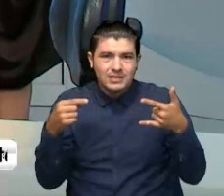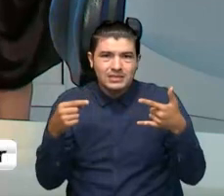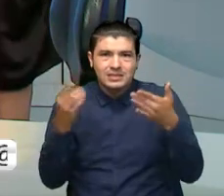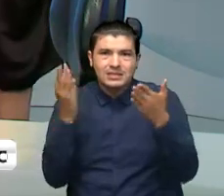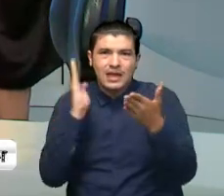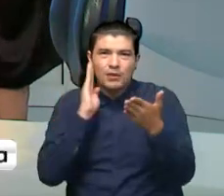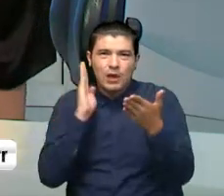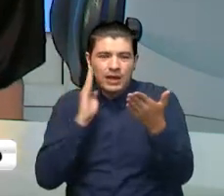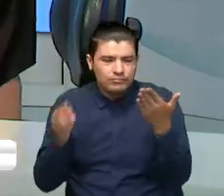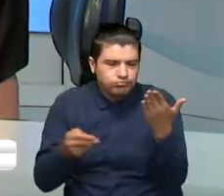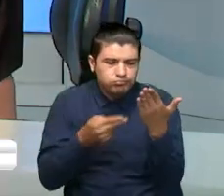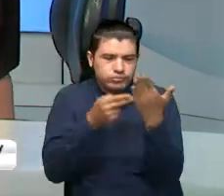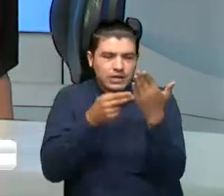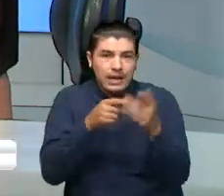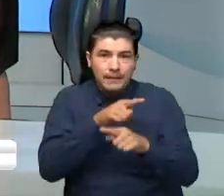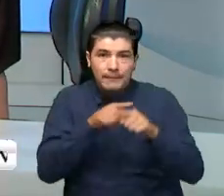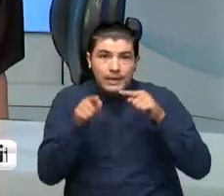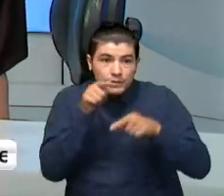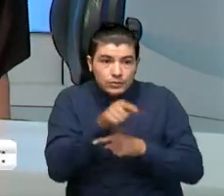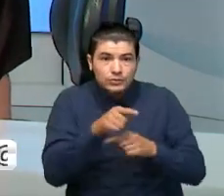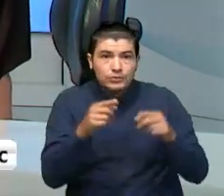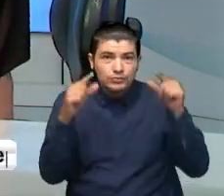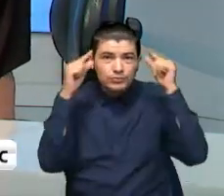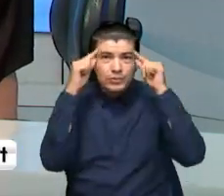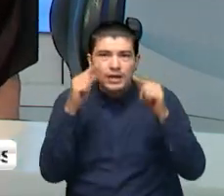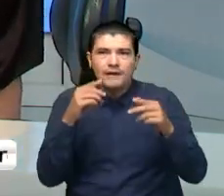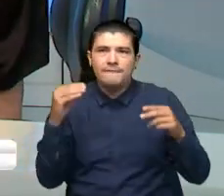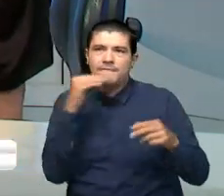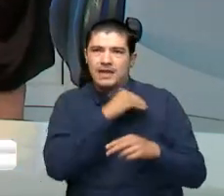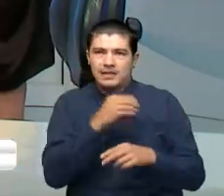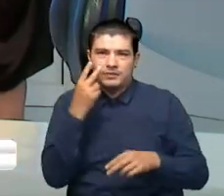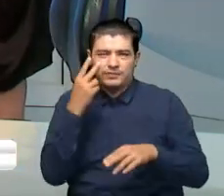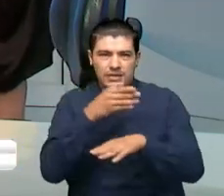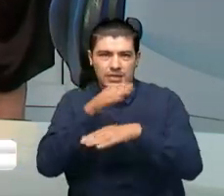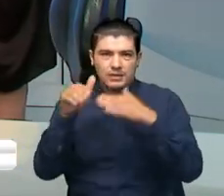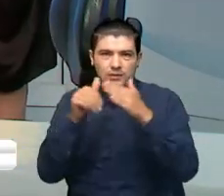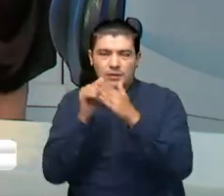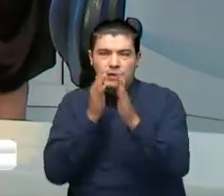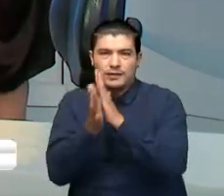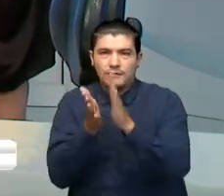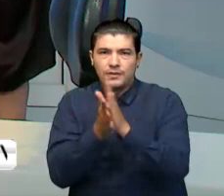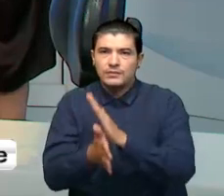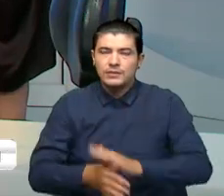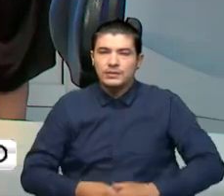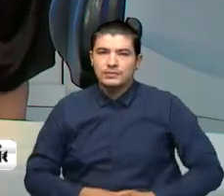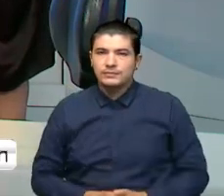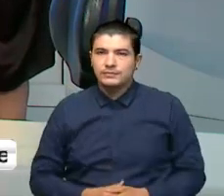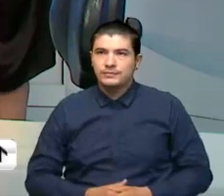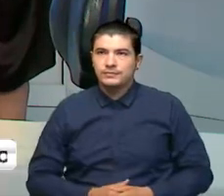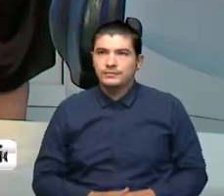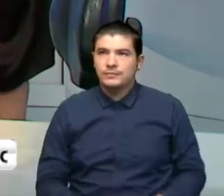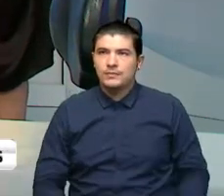Nuestro compañero Luis Antonio Camacho en Barbosa nos amplía la información. Luis Antonio, buenas tardes, adelante.